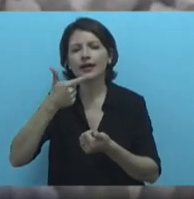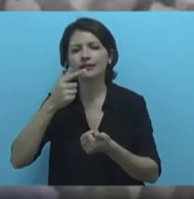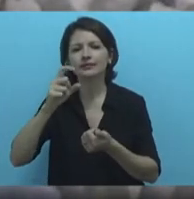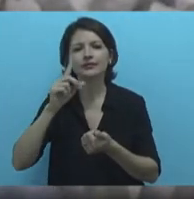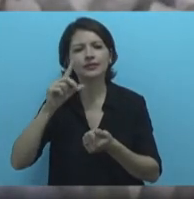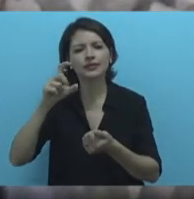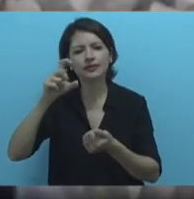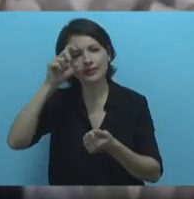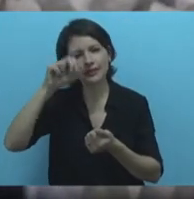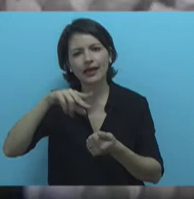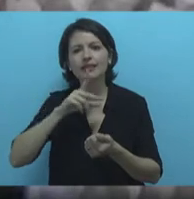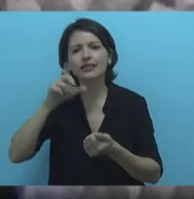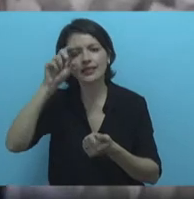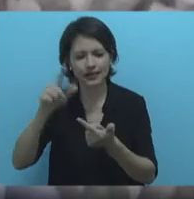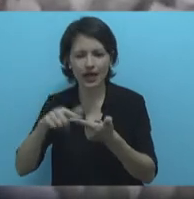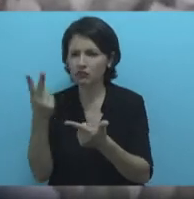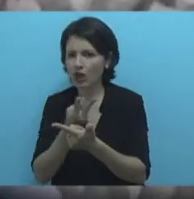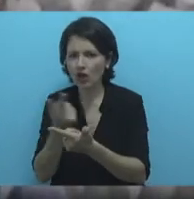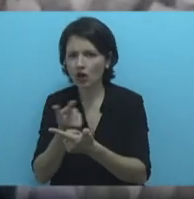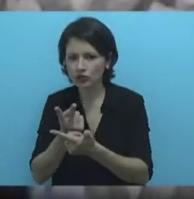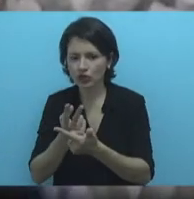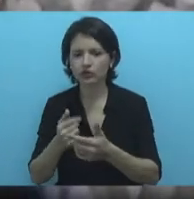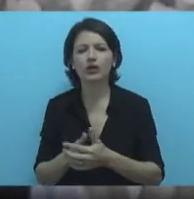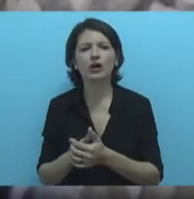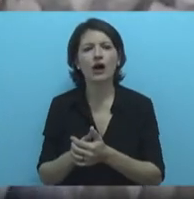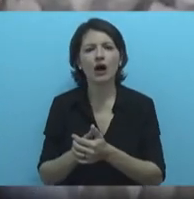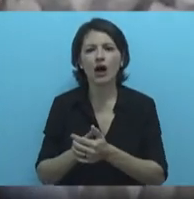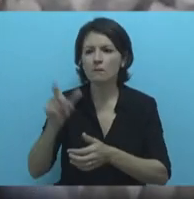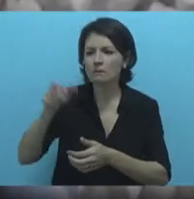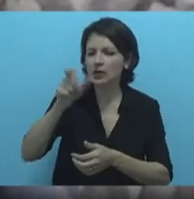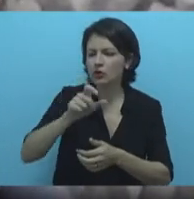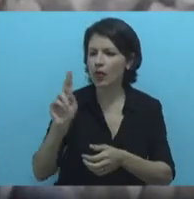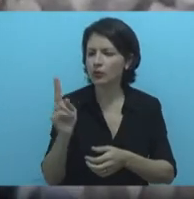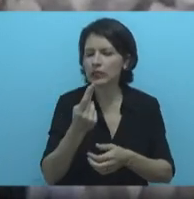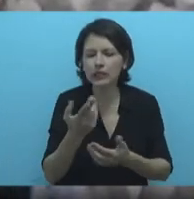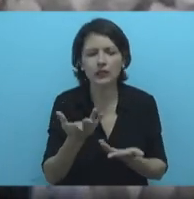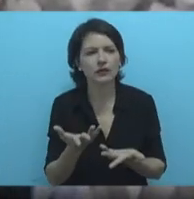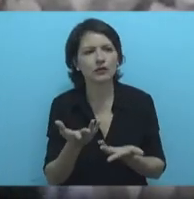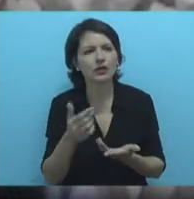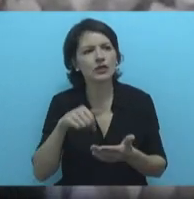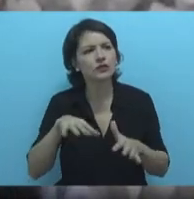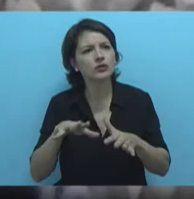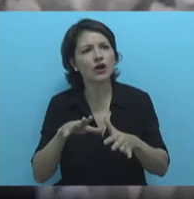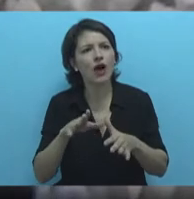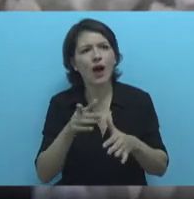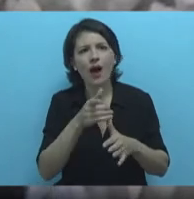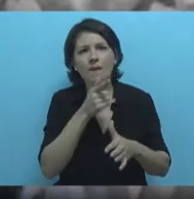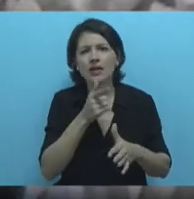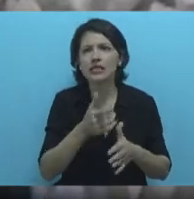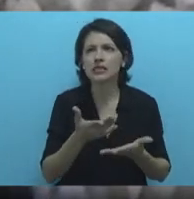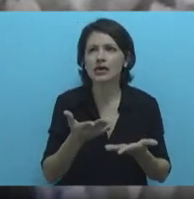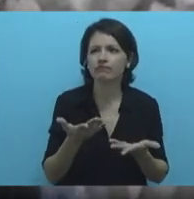difícil que nos parecía mentira que el gobierno provincial no resolviera la situación